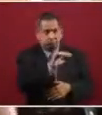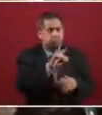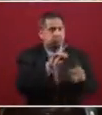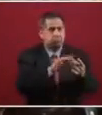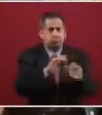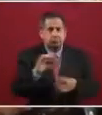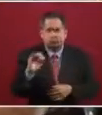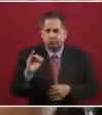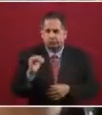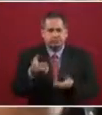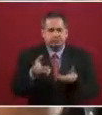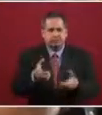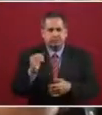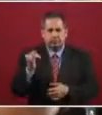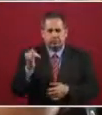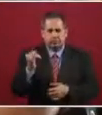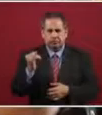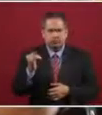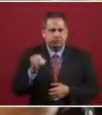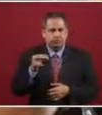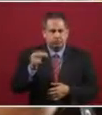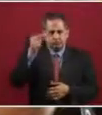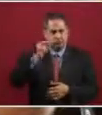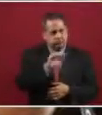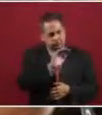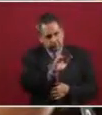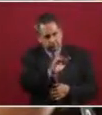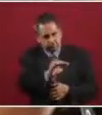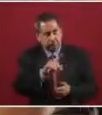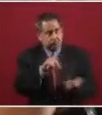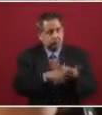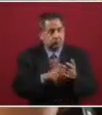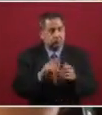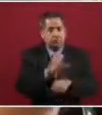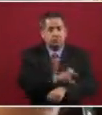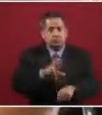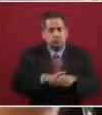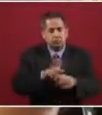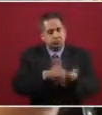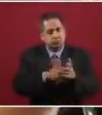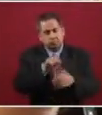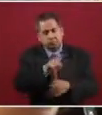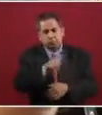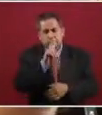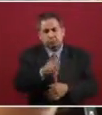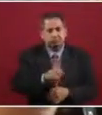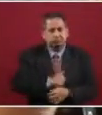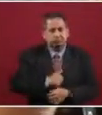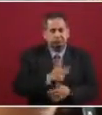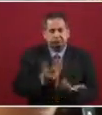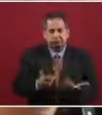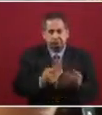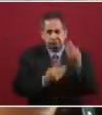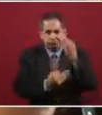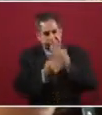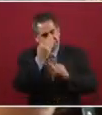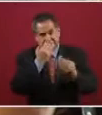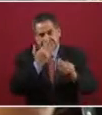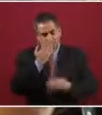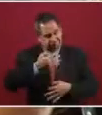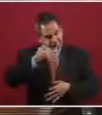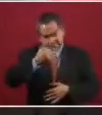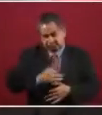en Insurgentes Norte, donde se encuentra la coordinadora, y desafortunadamente pues el trato no es tan